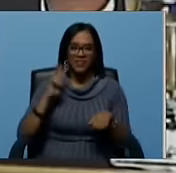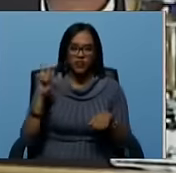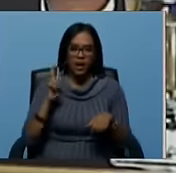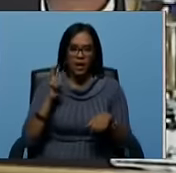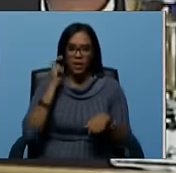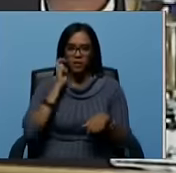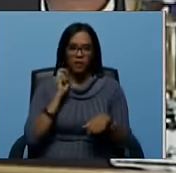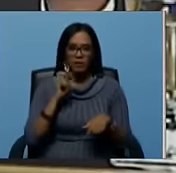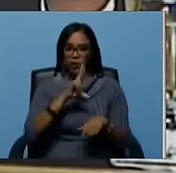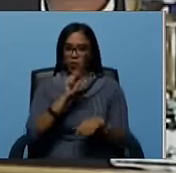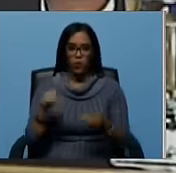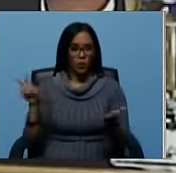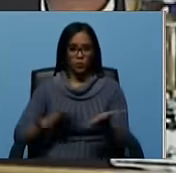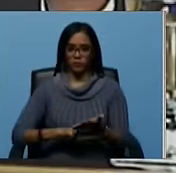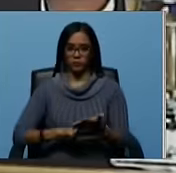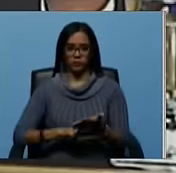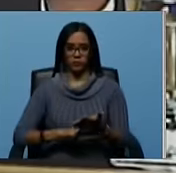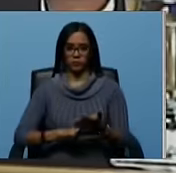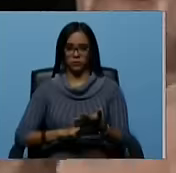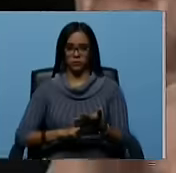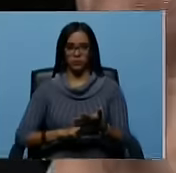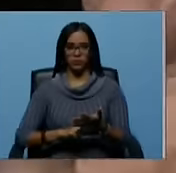no pasará.